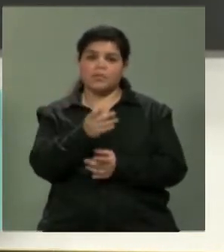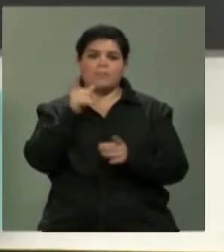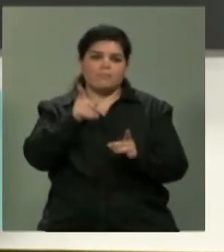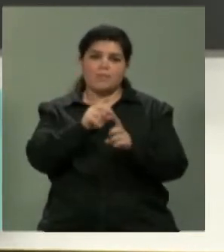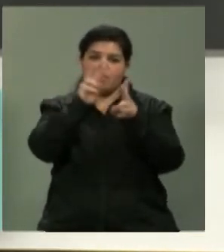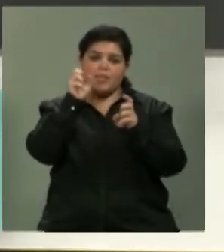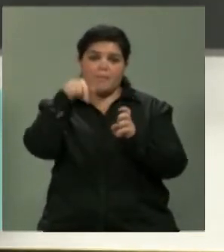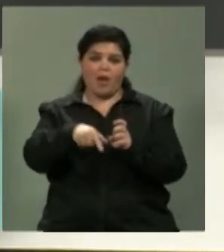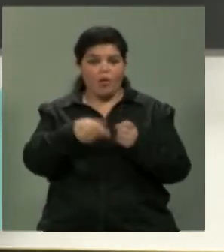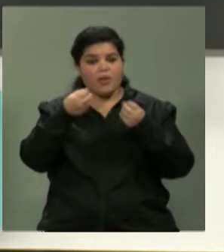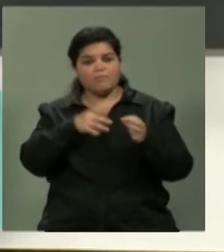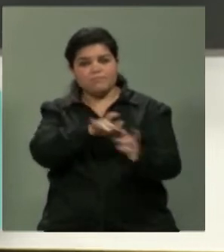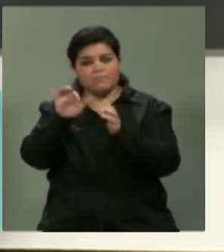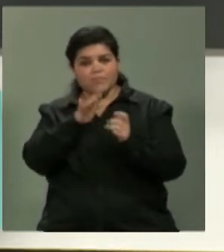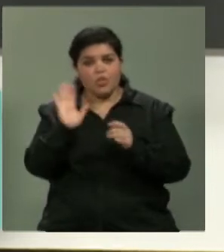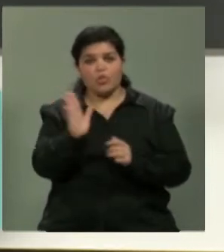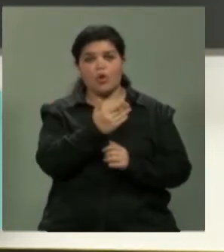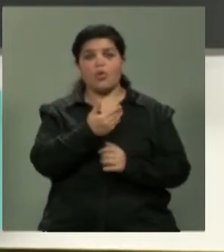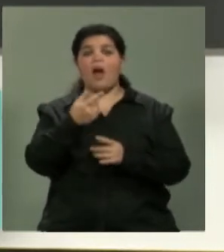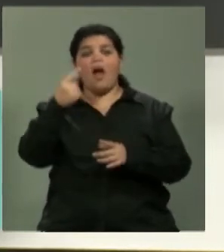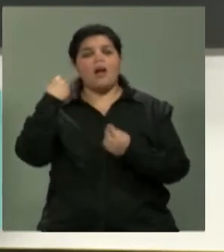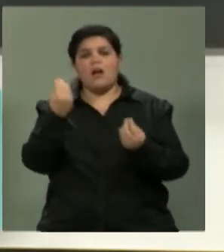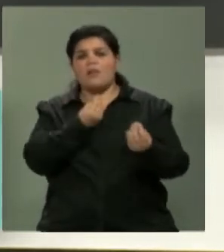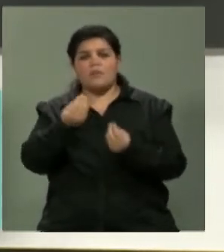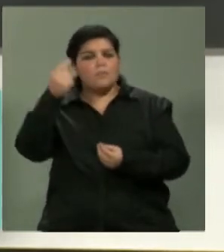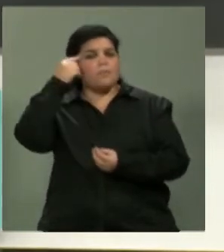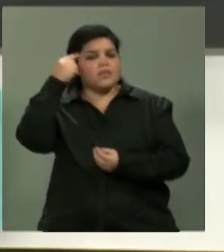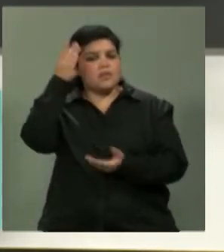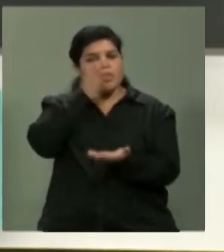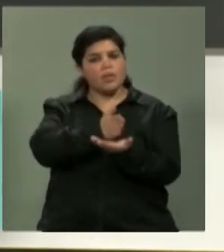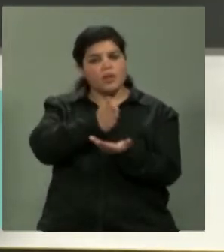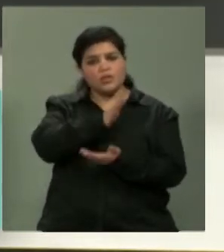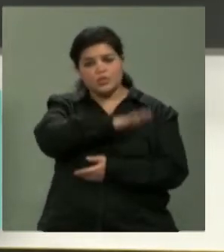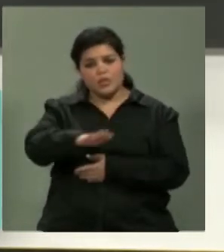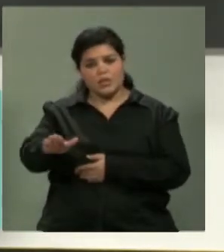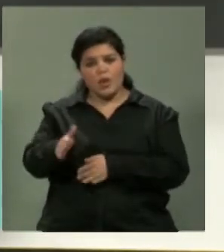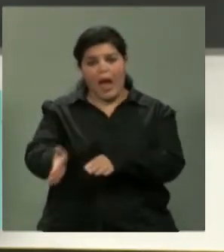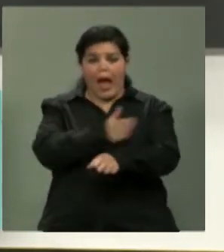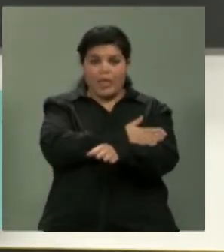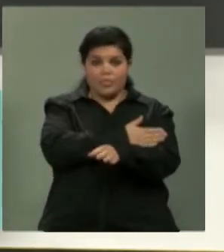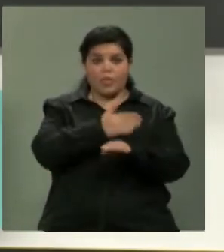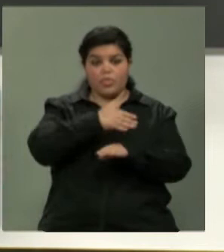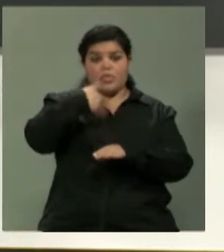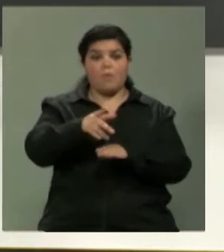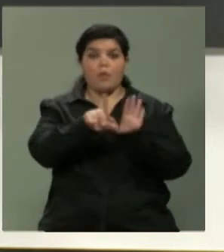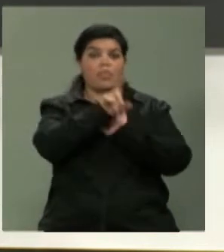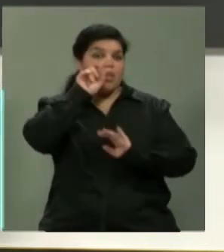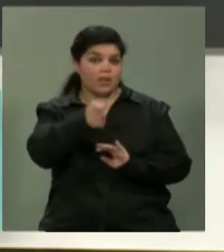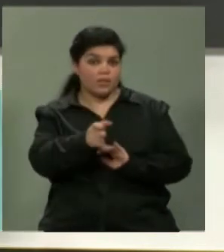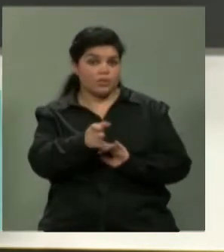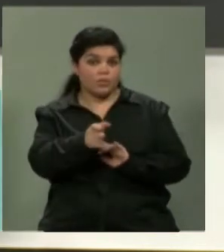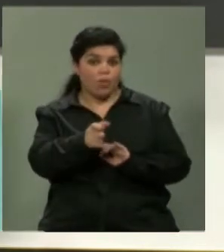eso, lo largo ahora también para todos, pensar en los derechos de los niños antes, una vez cometido el delito y después